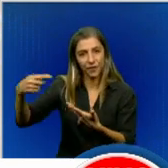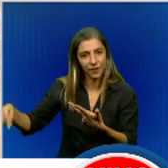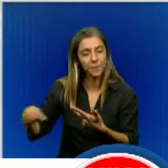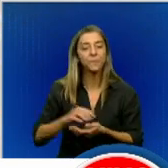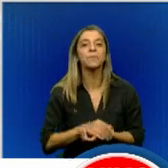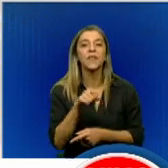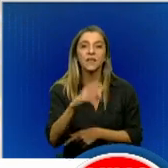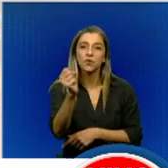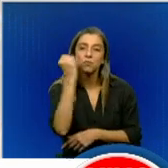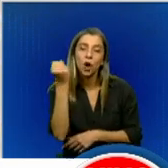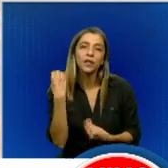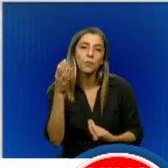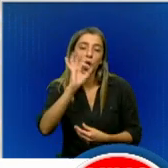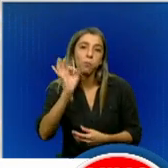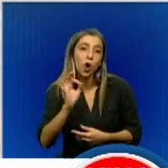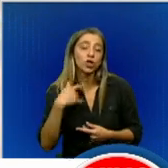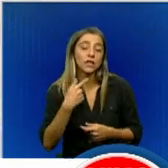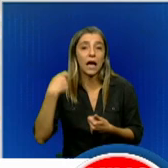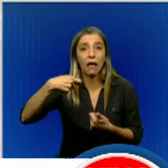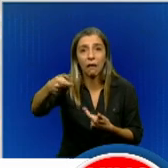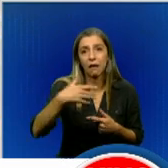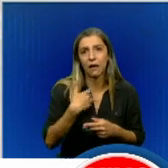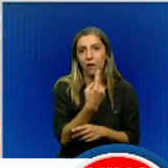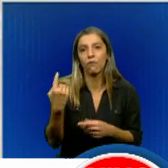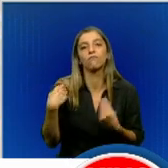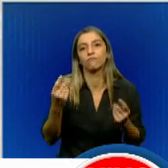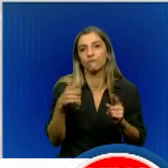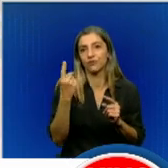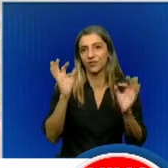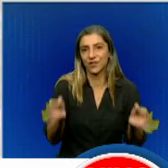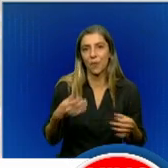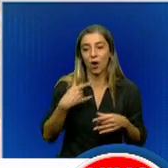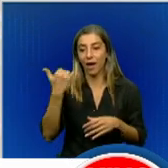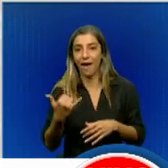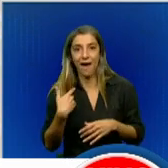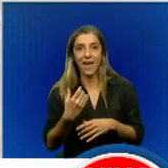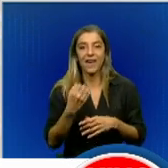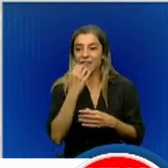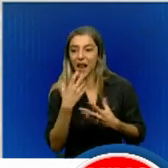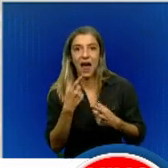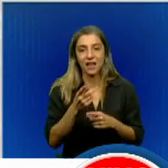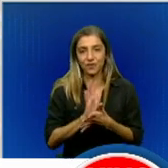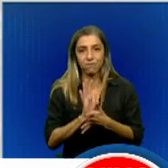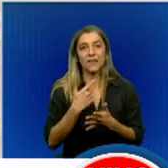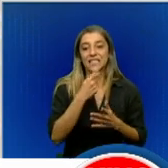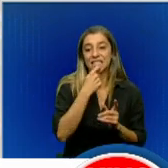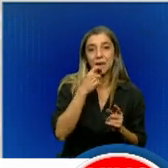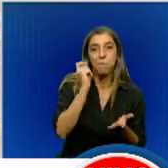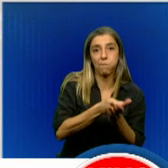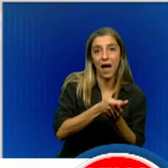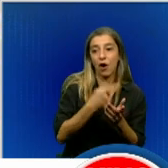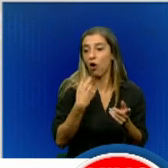marginales porque se evita el incentivo a la subdeclaración porque pasar de una escala a la otra implica pagar la tasa siguiente